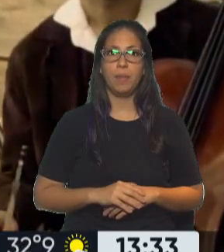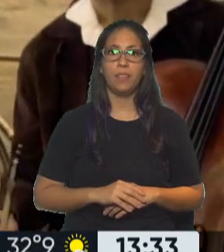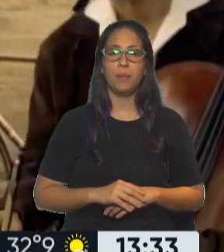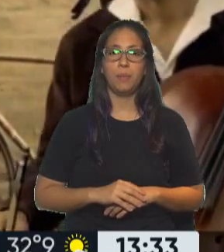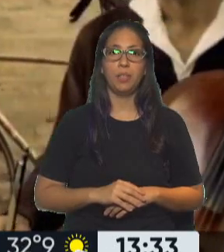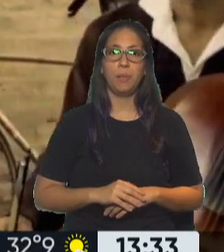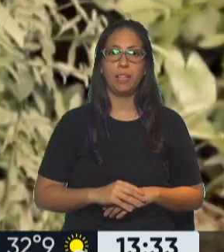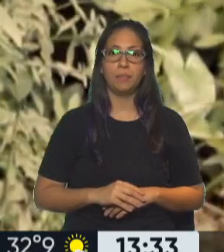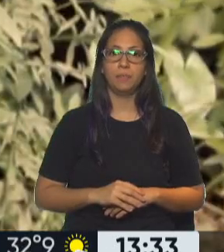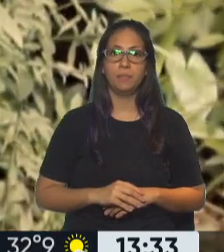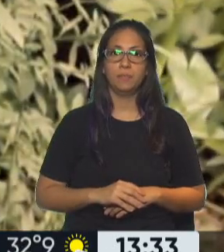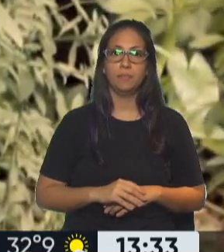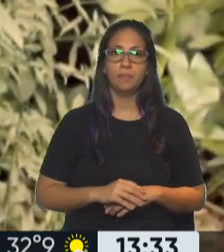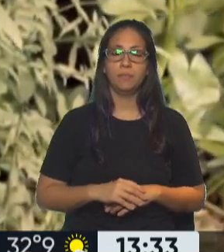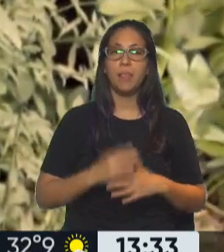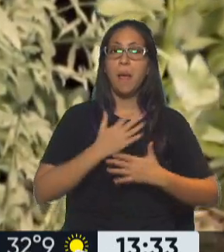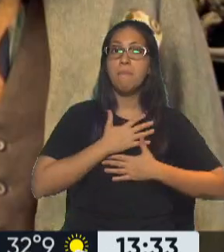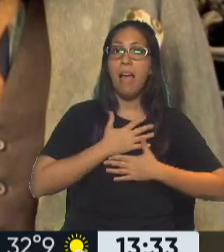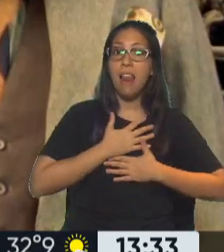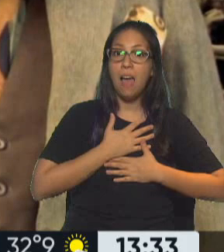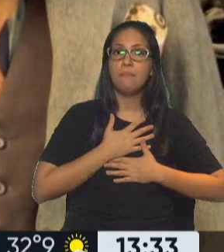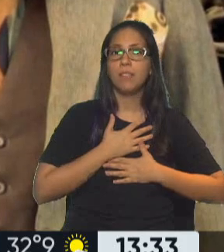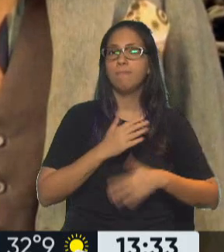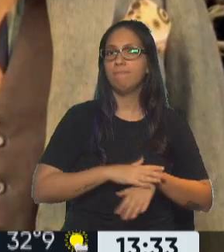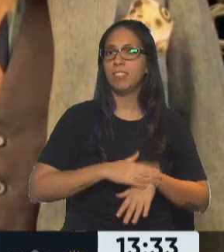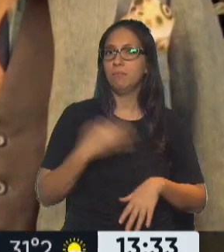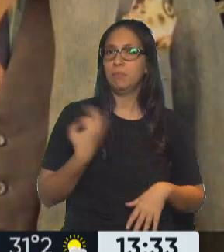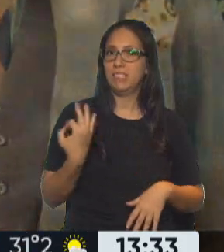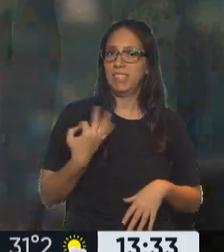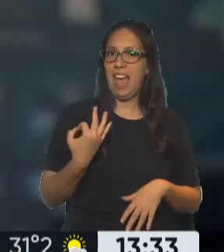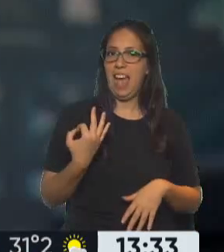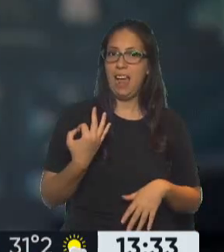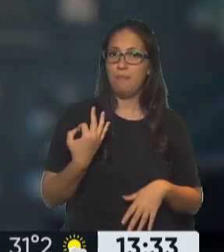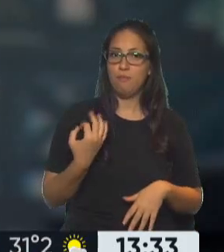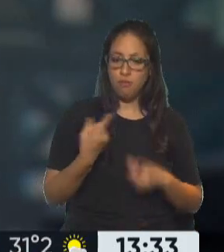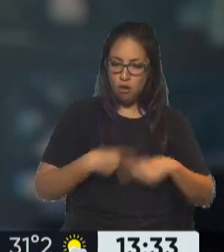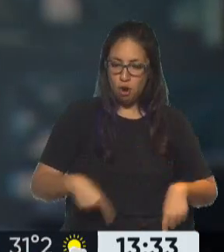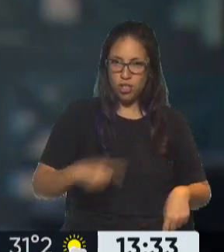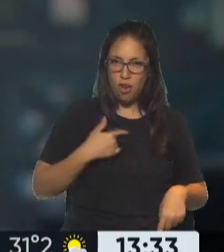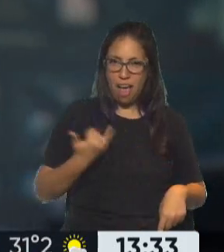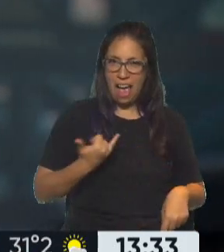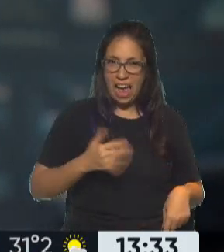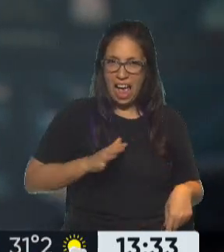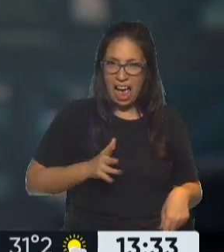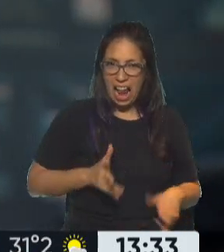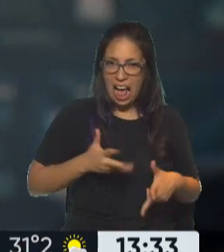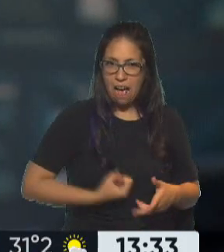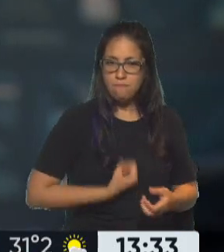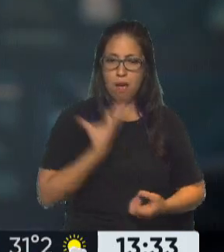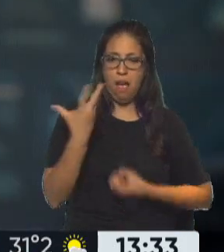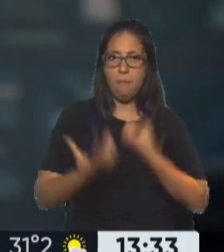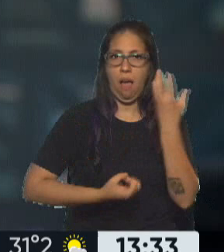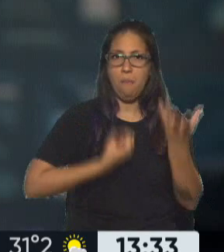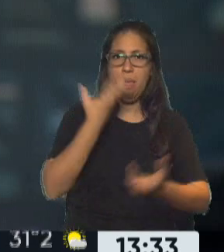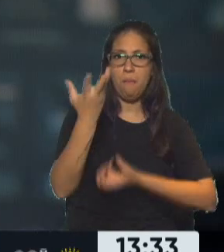a una mirada. Para mí es un momento muy especial porque es sacar un montón de cosas que tenía que decir en formato canción,